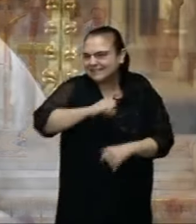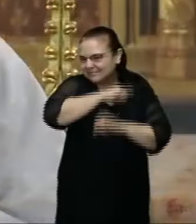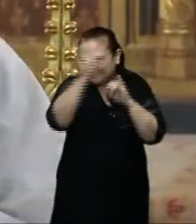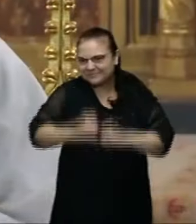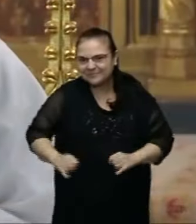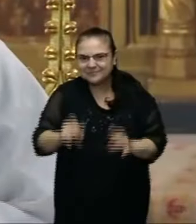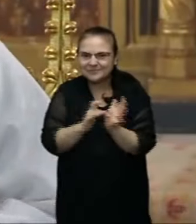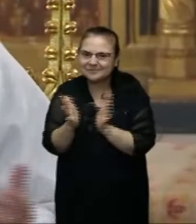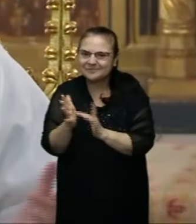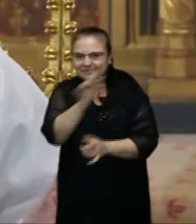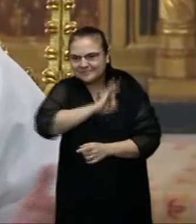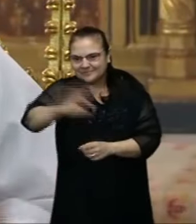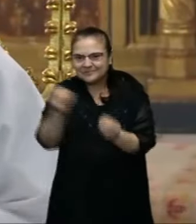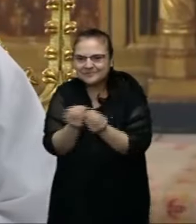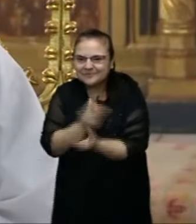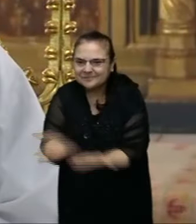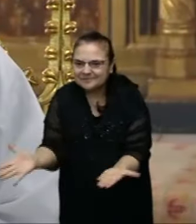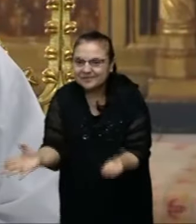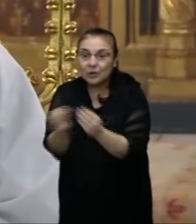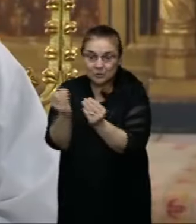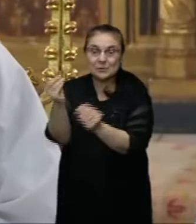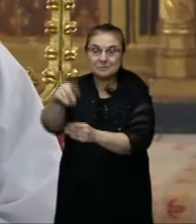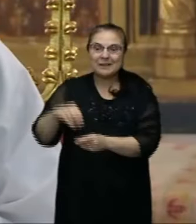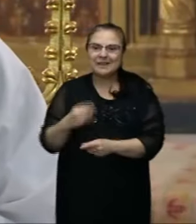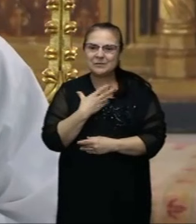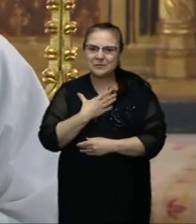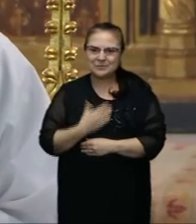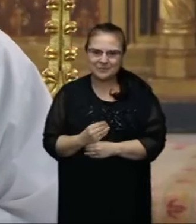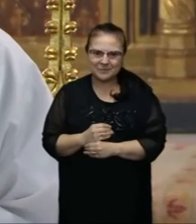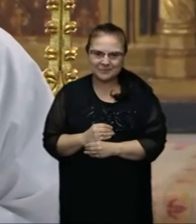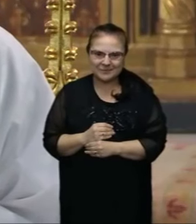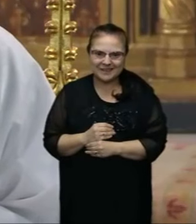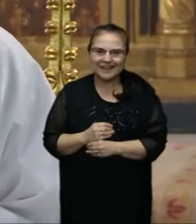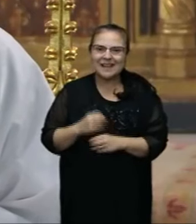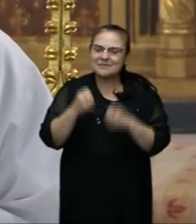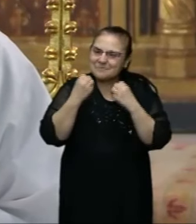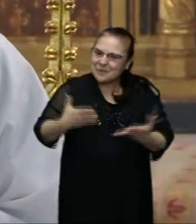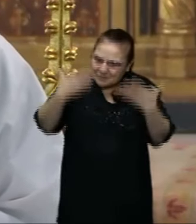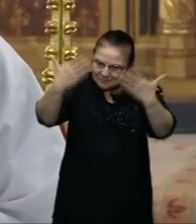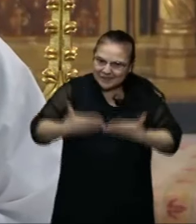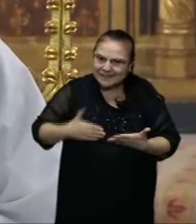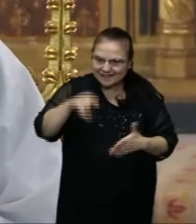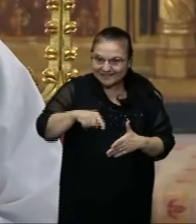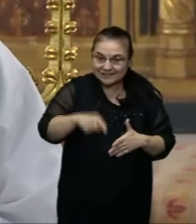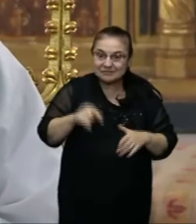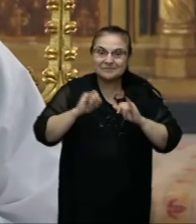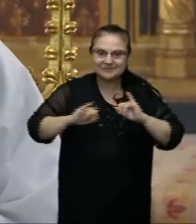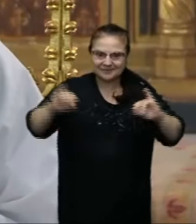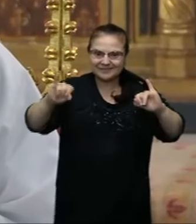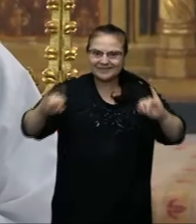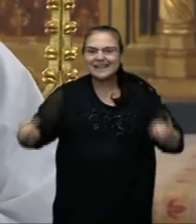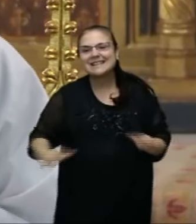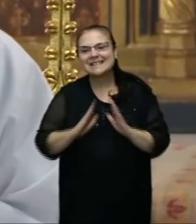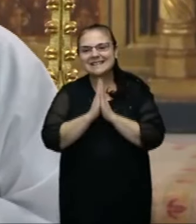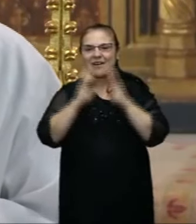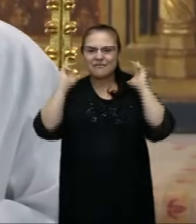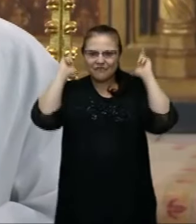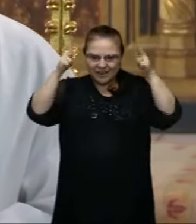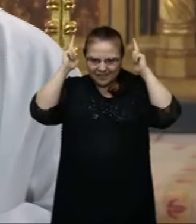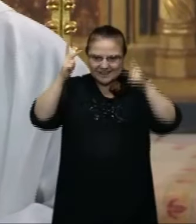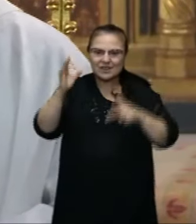paz de Cristo el Señor estén con vosotros. Y con tu espíritu. Pues bienvenidos a esta celebración de San Francisco de